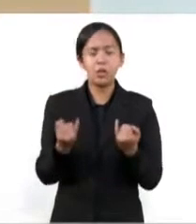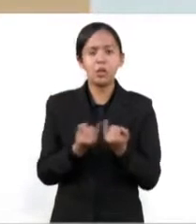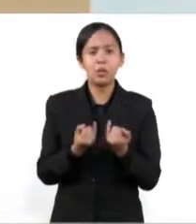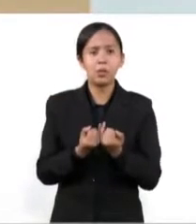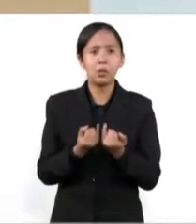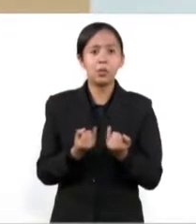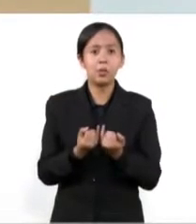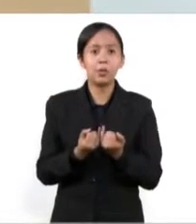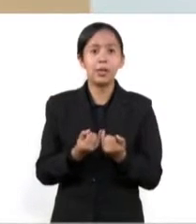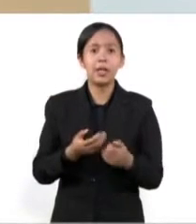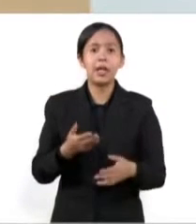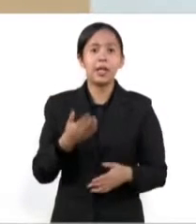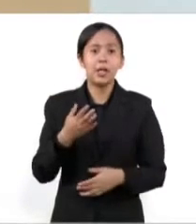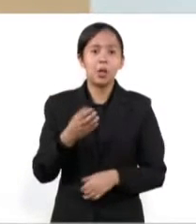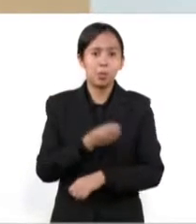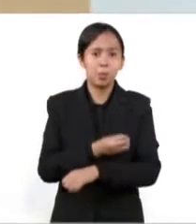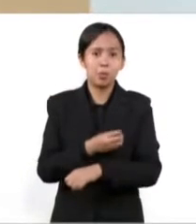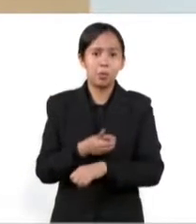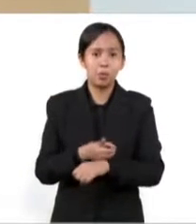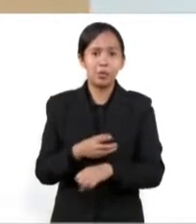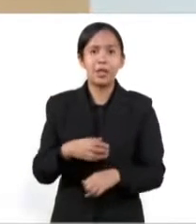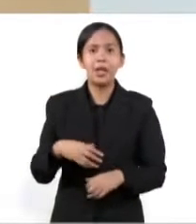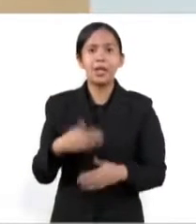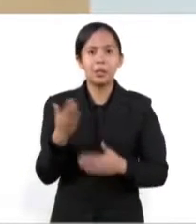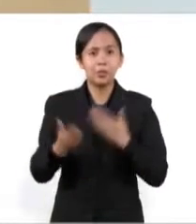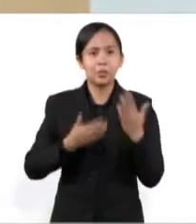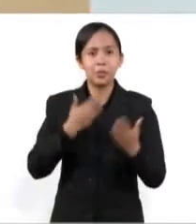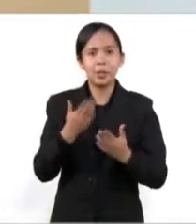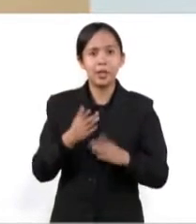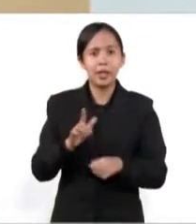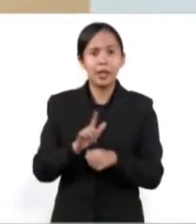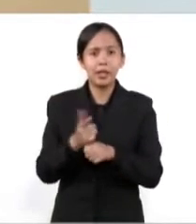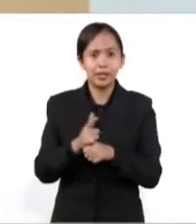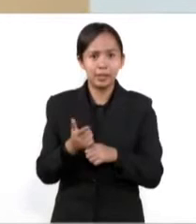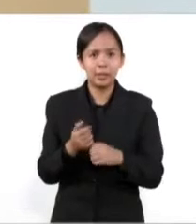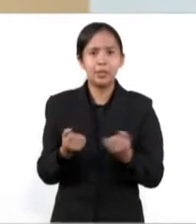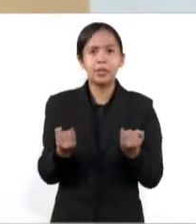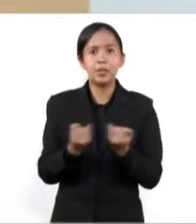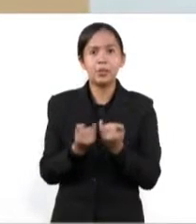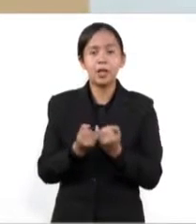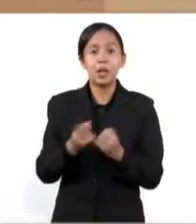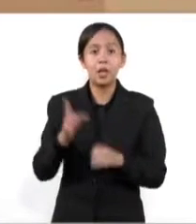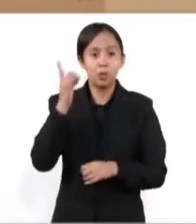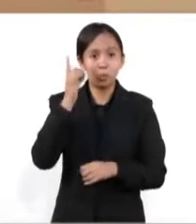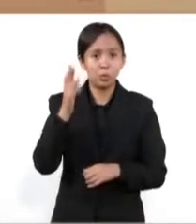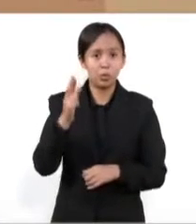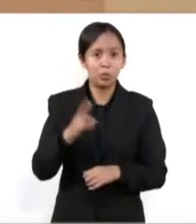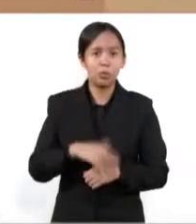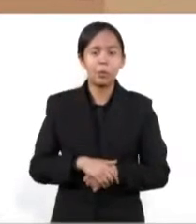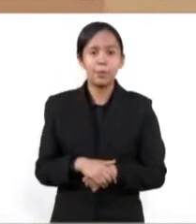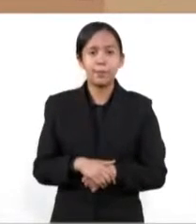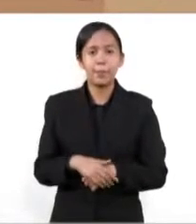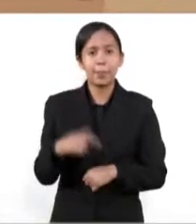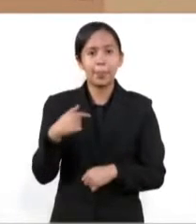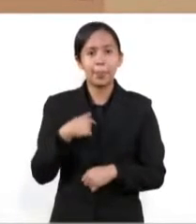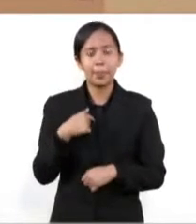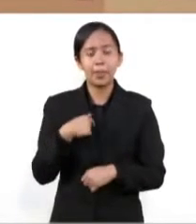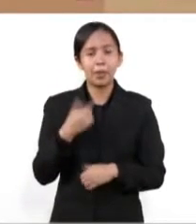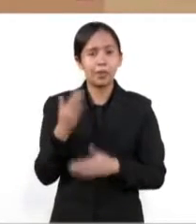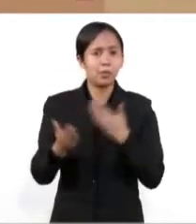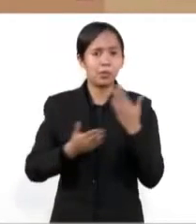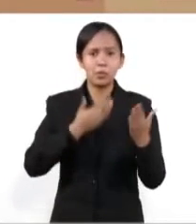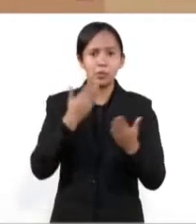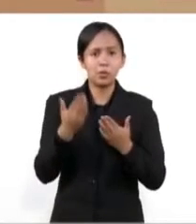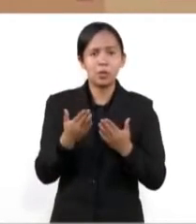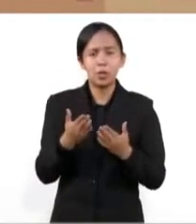oportunidad de estudiar licenciatura hasta el doctorado en la UNAM y realmente no hubiera podido estudiar